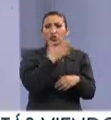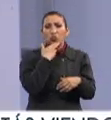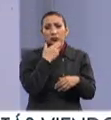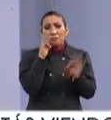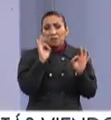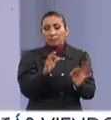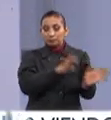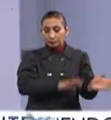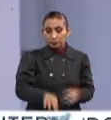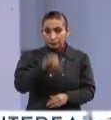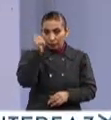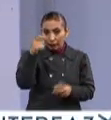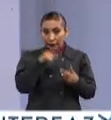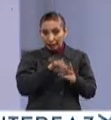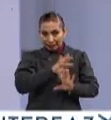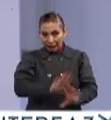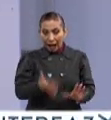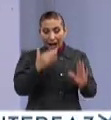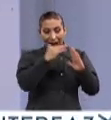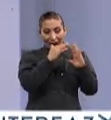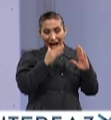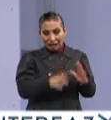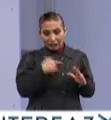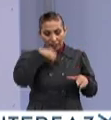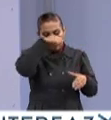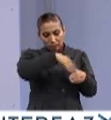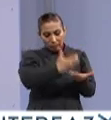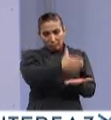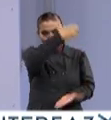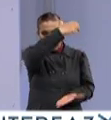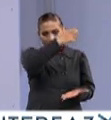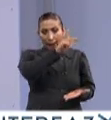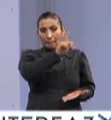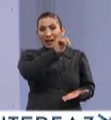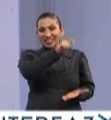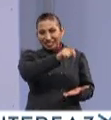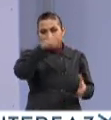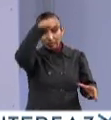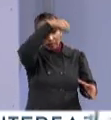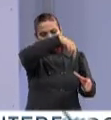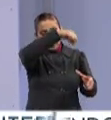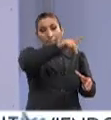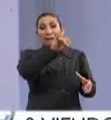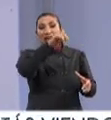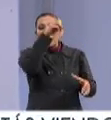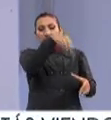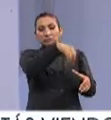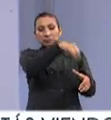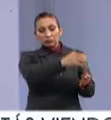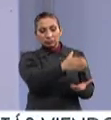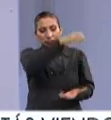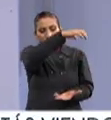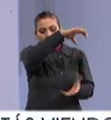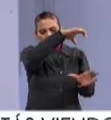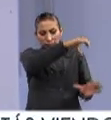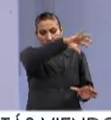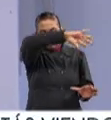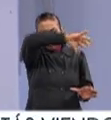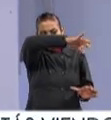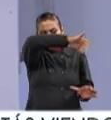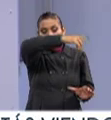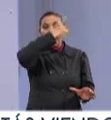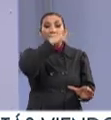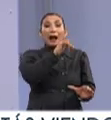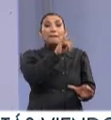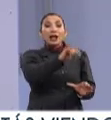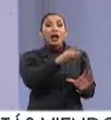manejo. La siguiente es que una vez están en casa de esta manera, es que se tengan los colectores adecuados para que